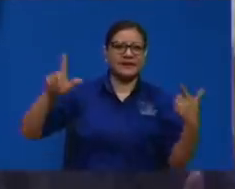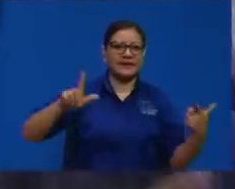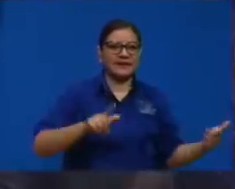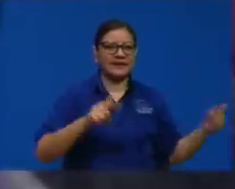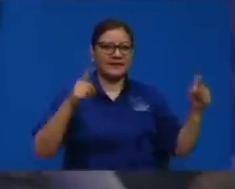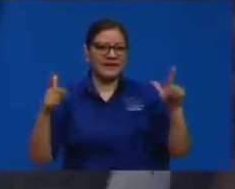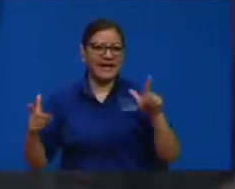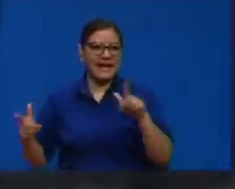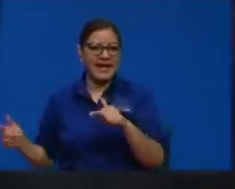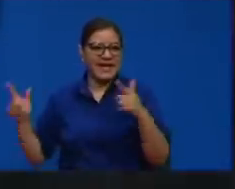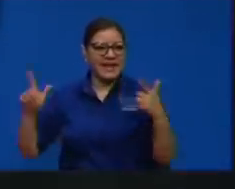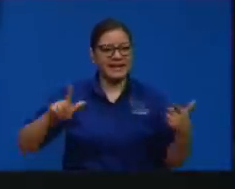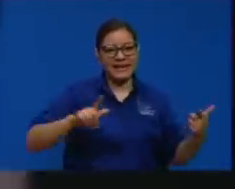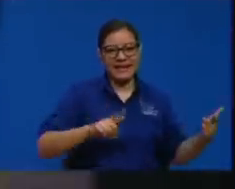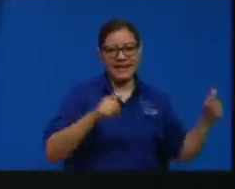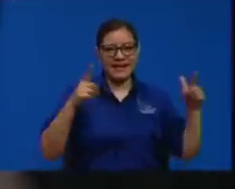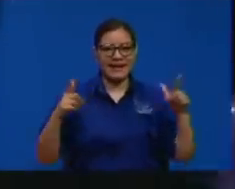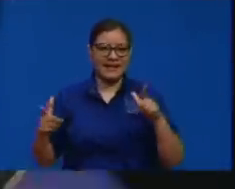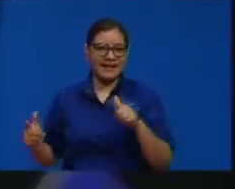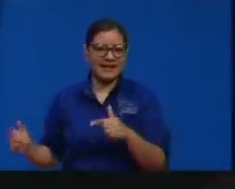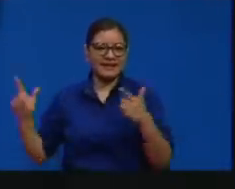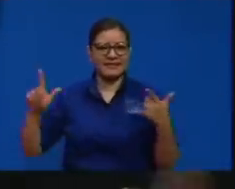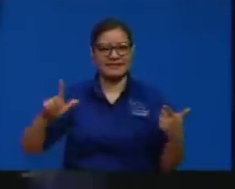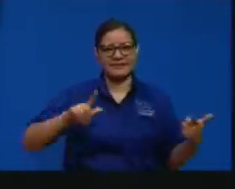redención. ¿Cuánto no creen?